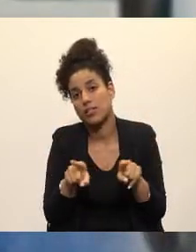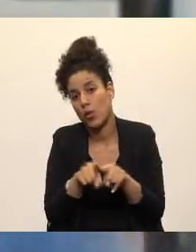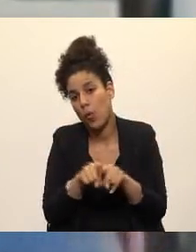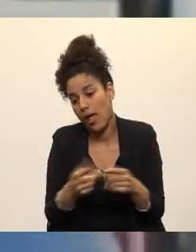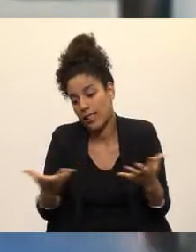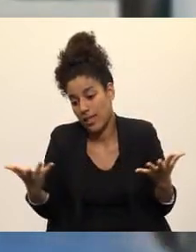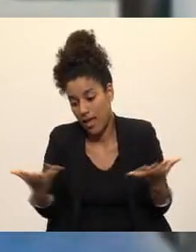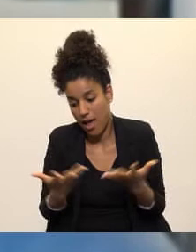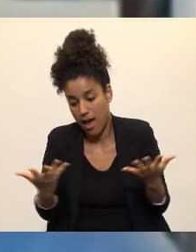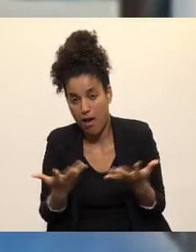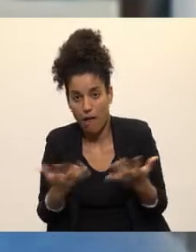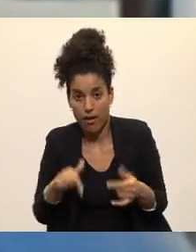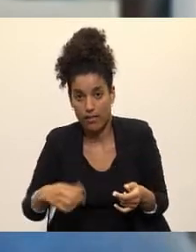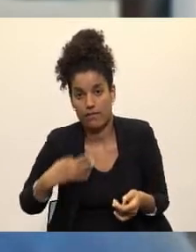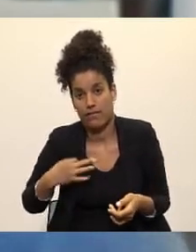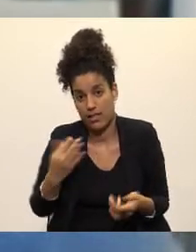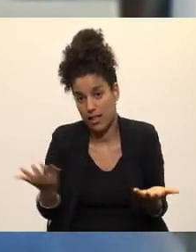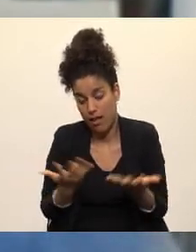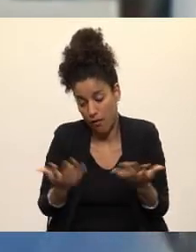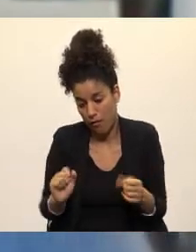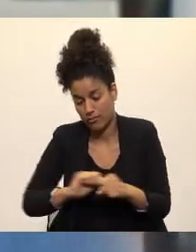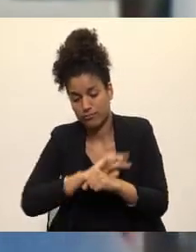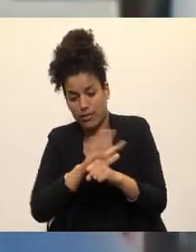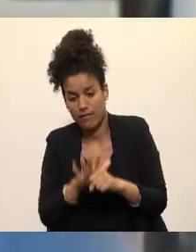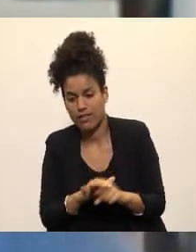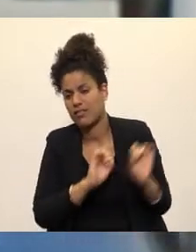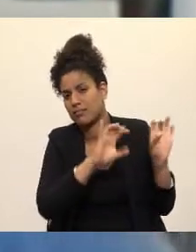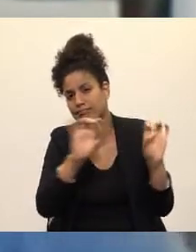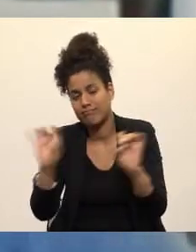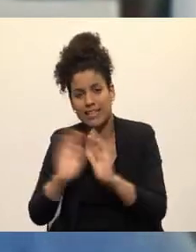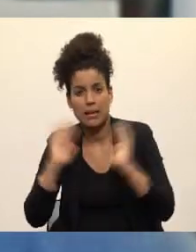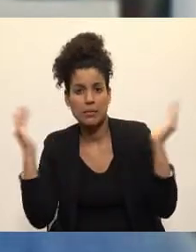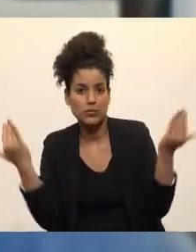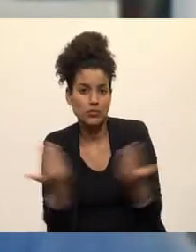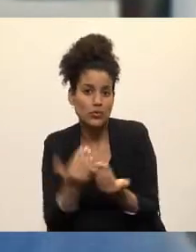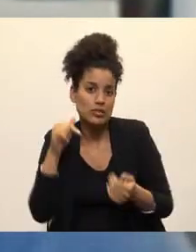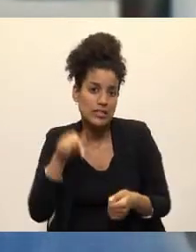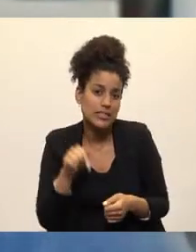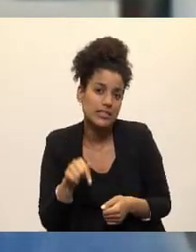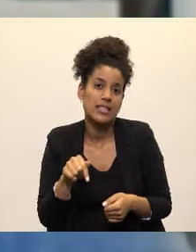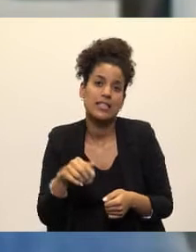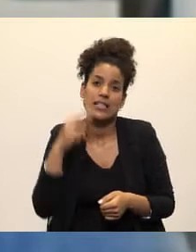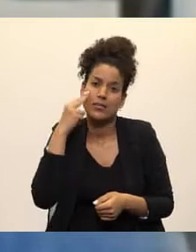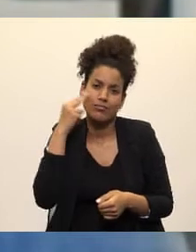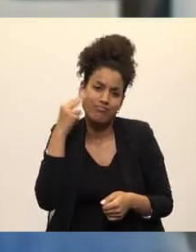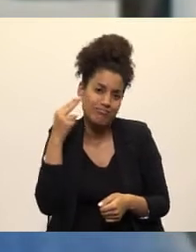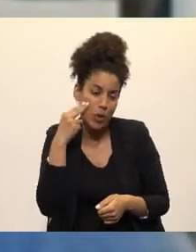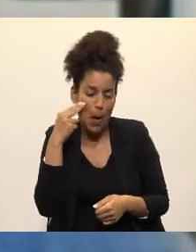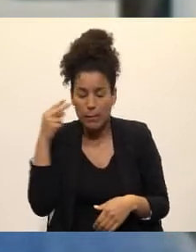de estos tiempos de irrupción de pandemia, que implicó un profundo